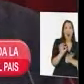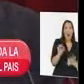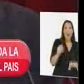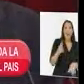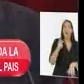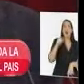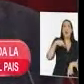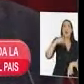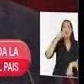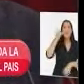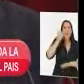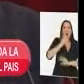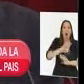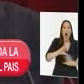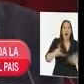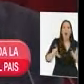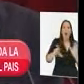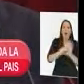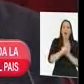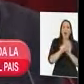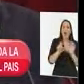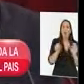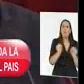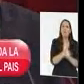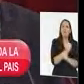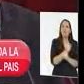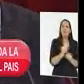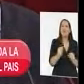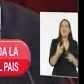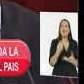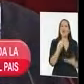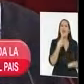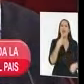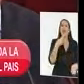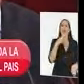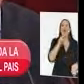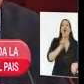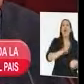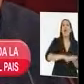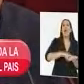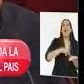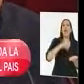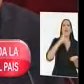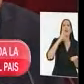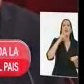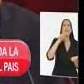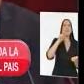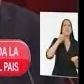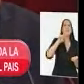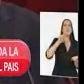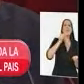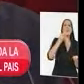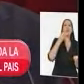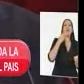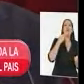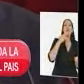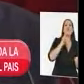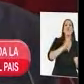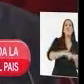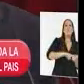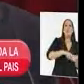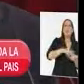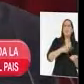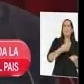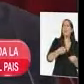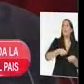alternativa seria y de reemplazo y colabora con el gobierno. Colaborar no es decirles que sí a todos, no es votarle todas las cosas,